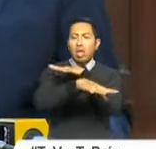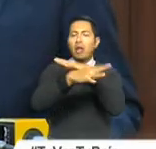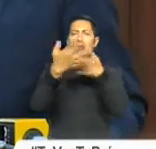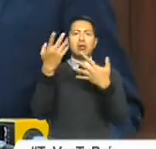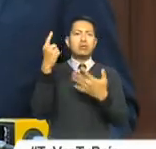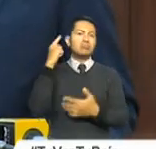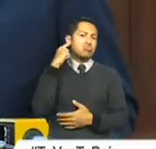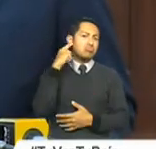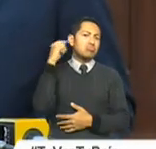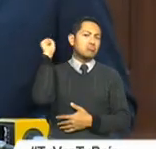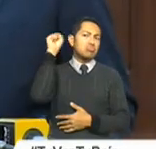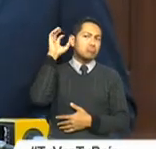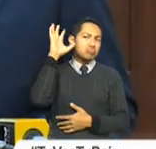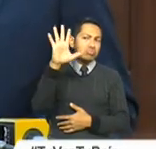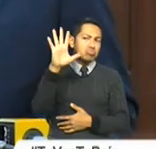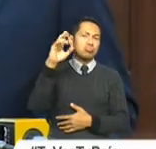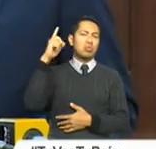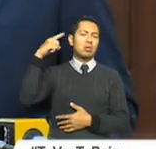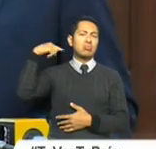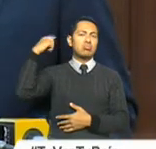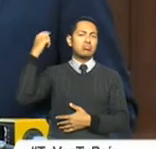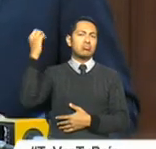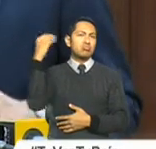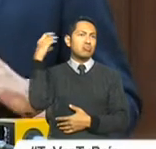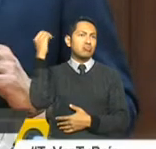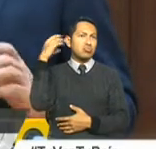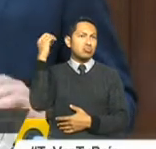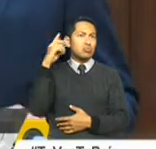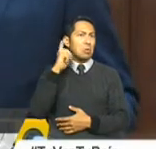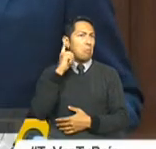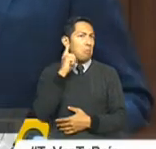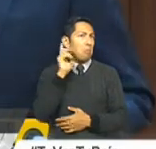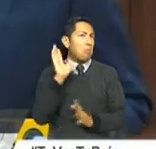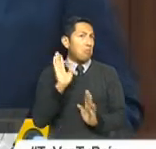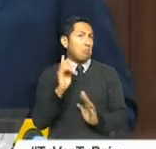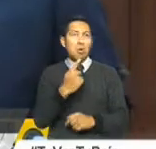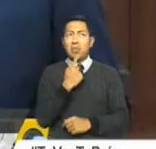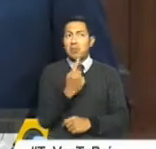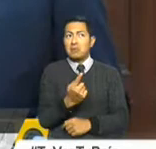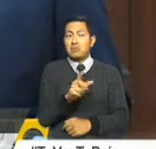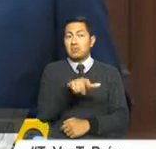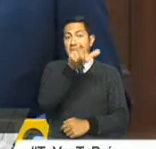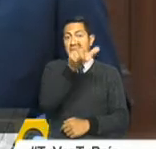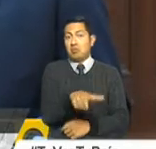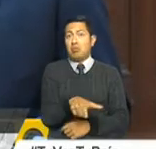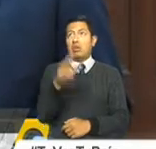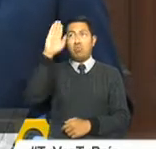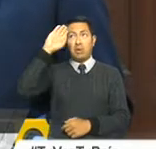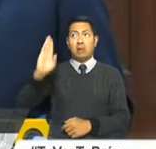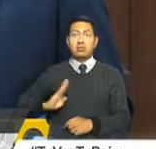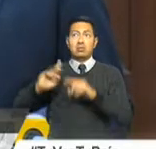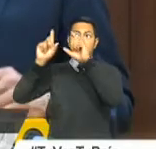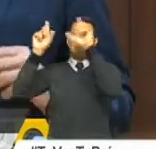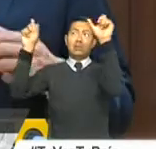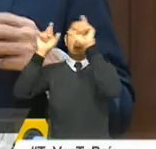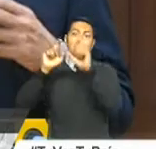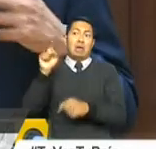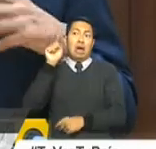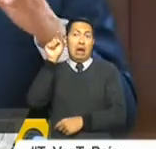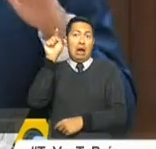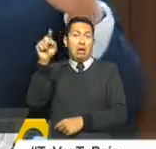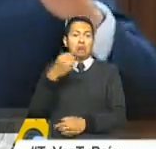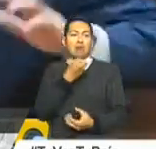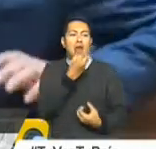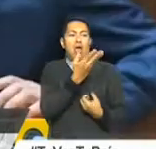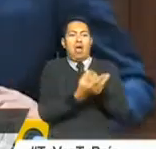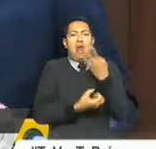de los delatores de Odebrecht, que además entiendo que son